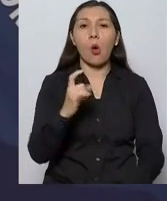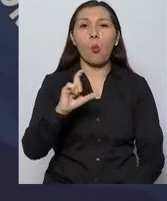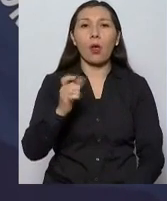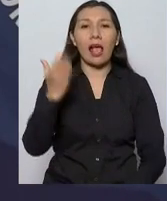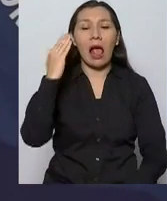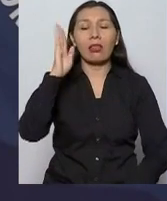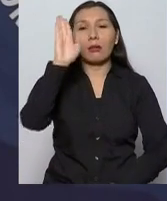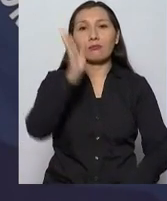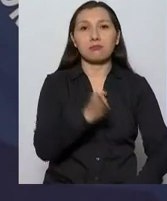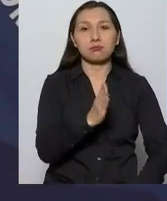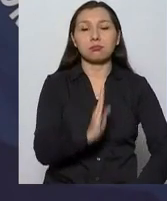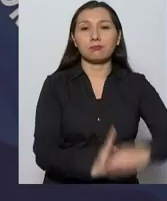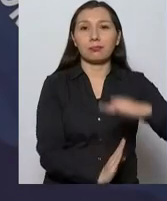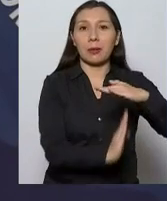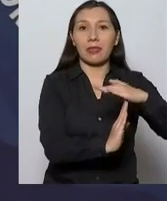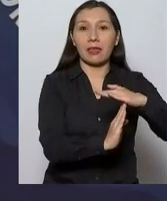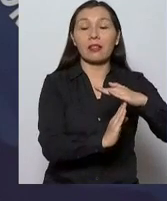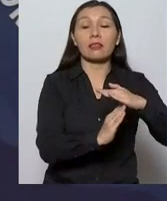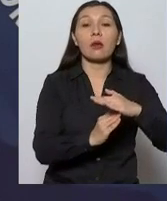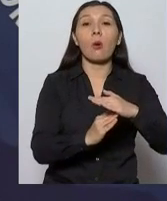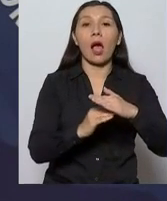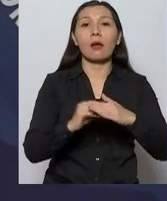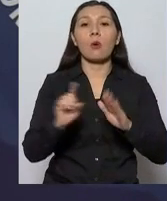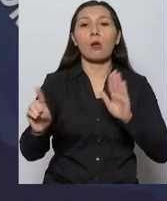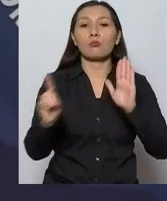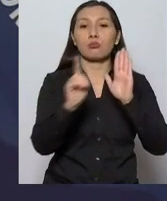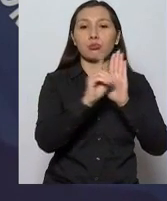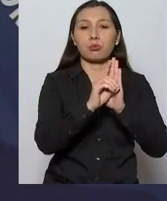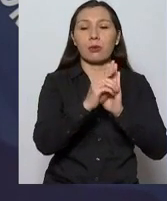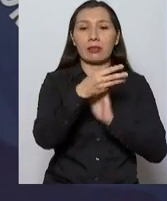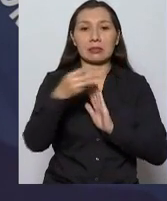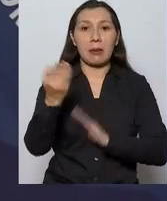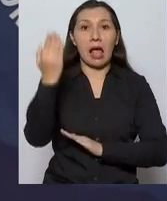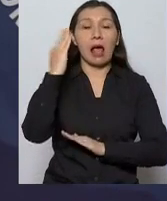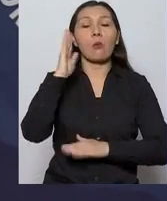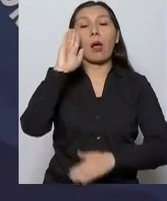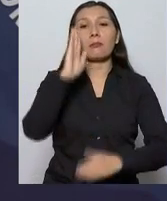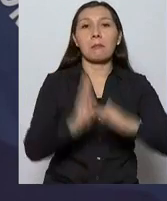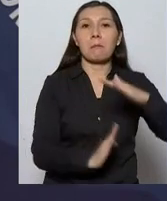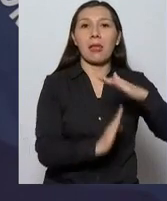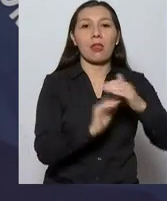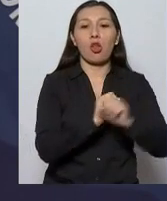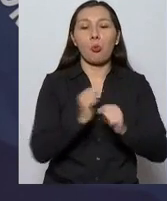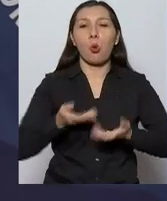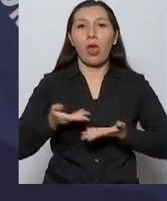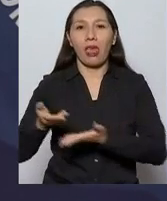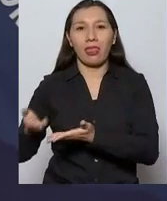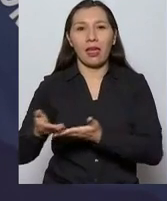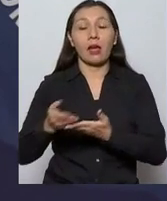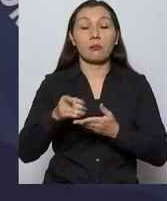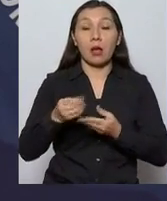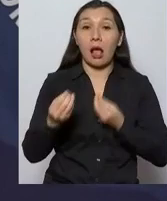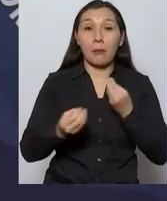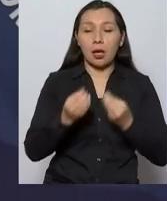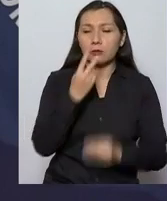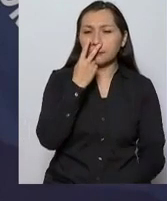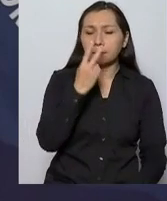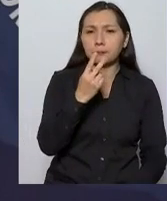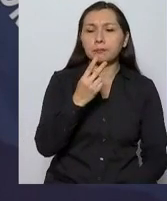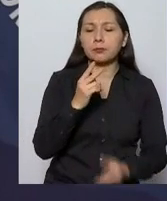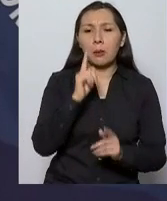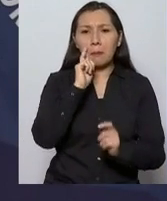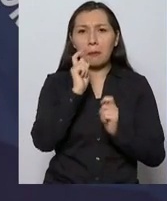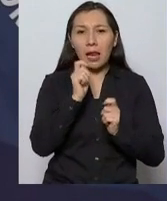que estuvieron incluidas en el decreto hace 3 semanas. O sea, dado lo que se visualizaba